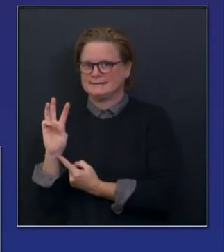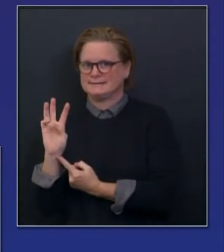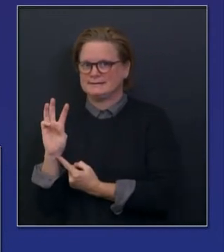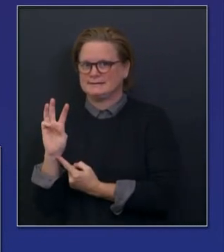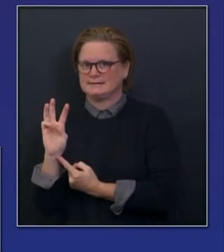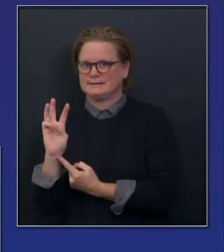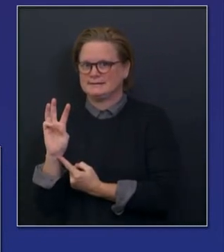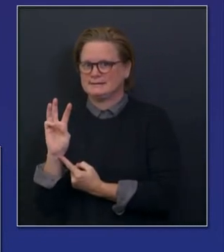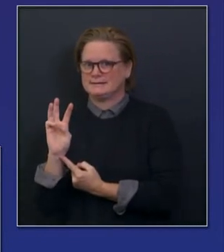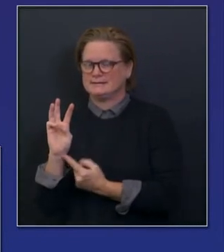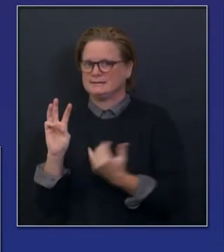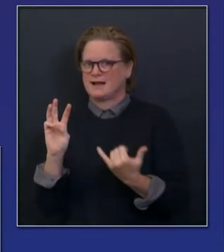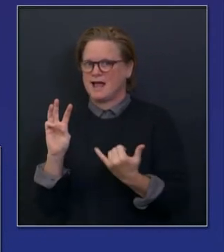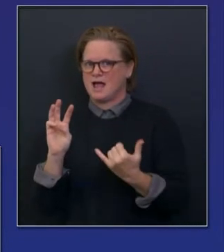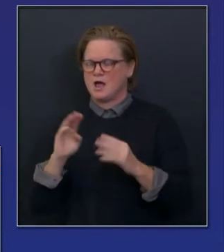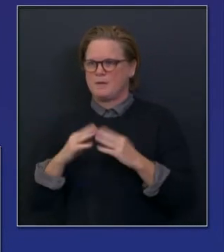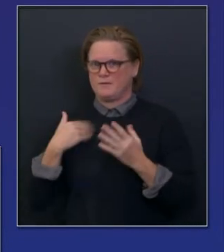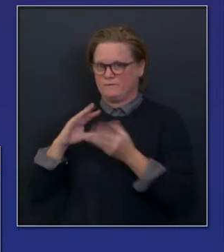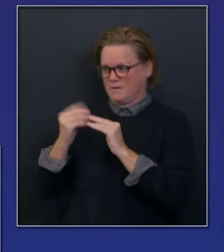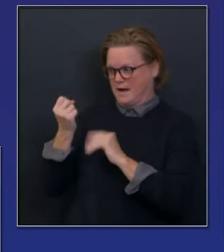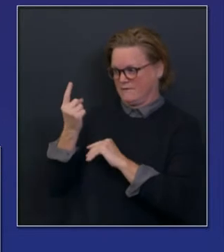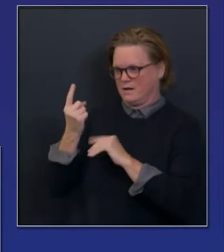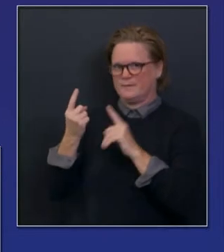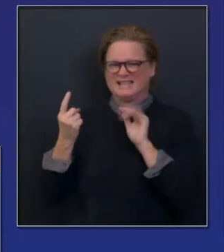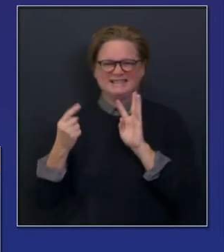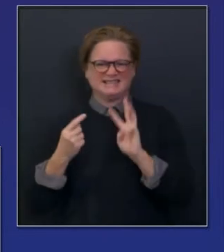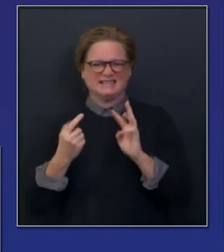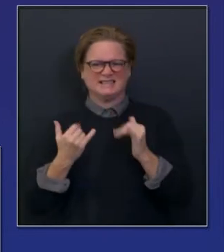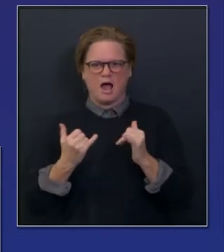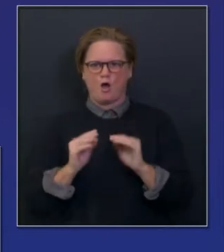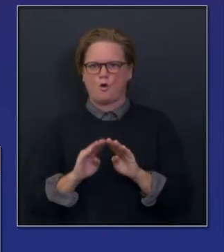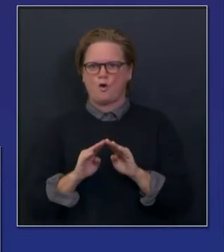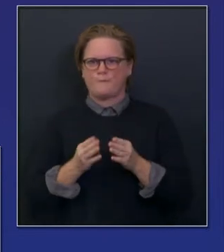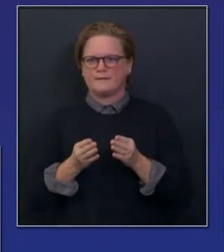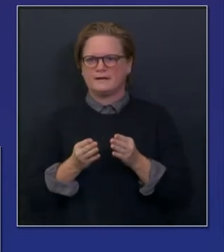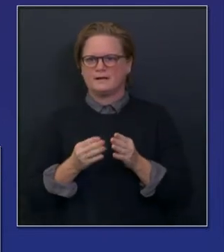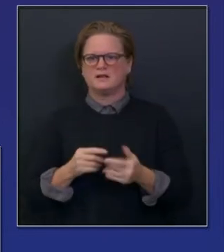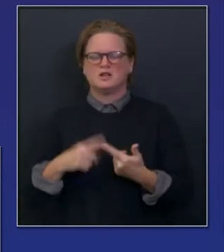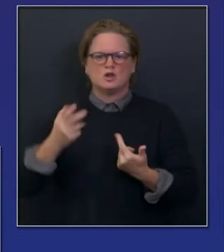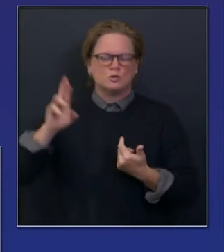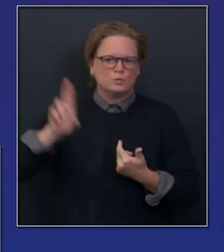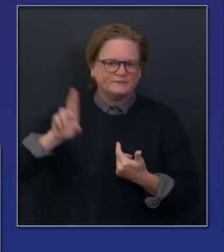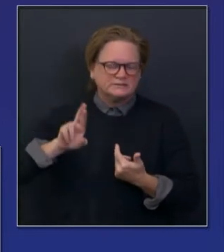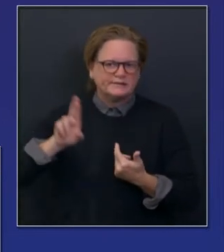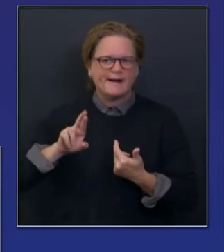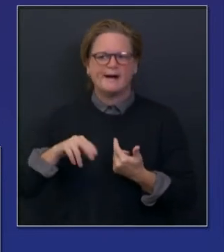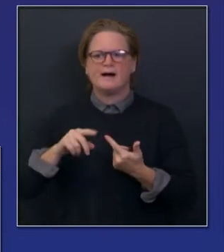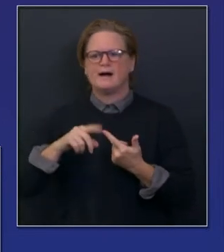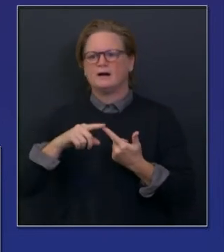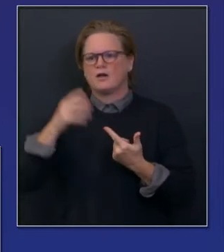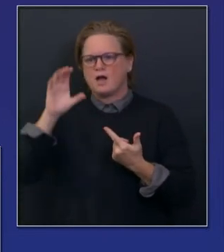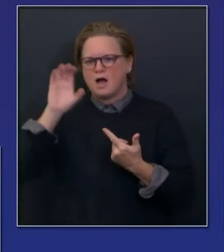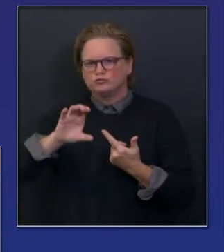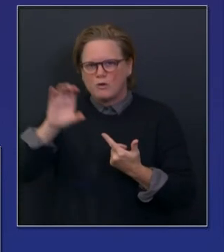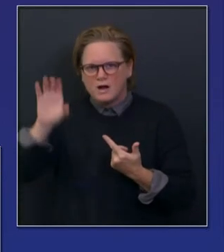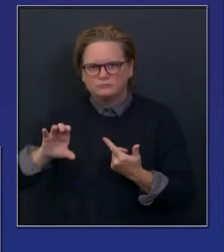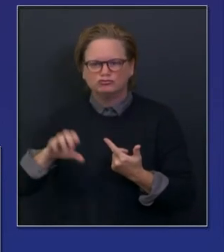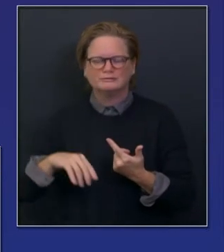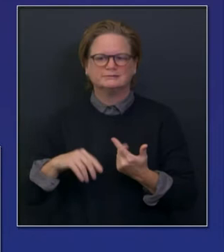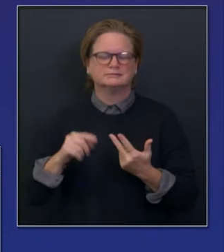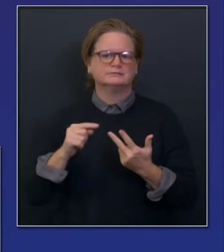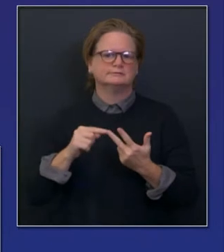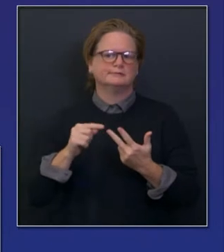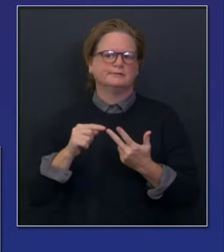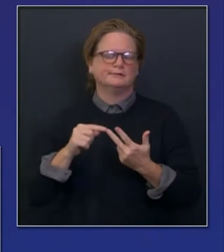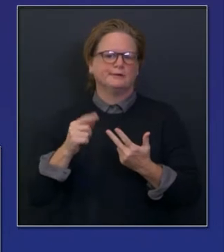Riverside, Fresno, San Francisco, Palomar, el número de camas disponibles. Estamos comenzando a